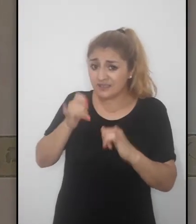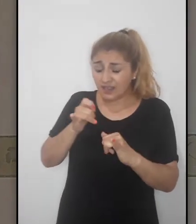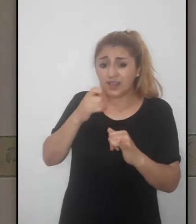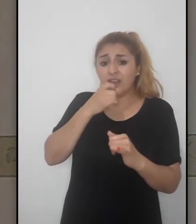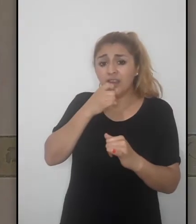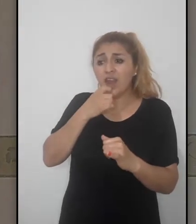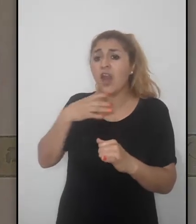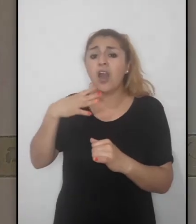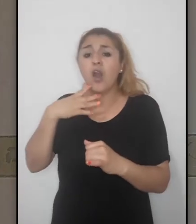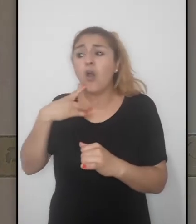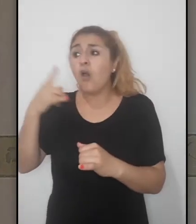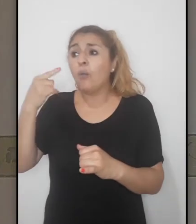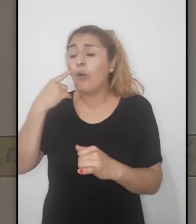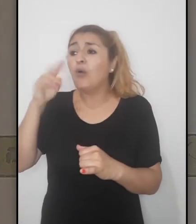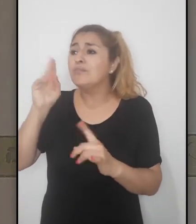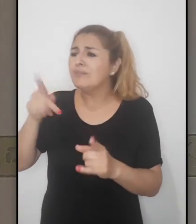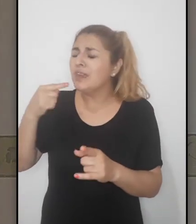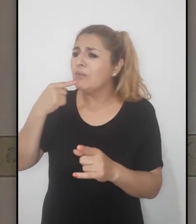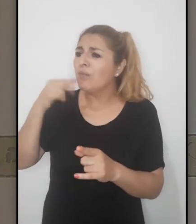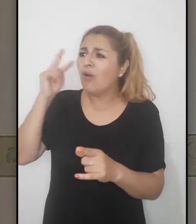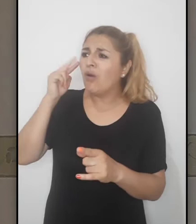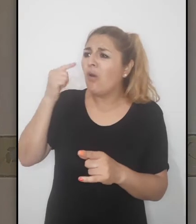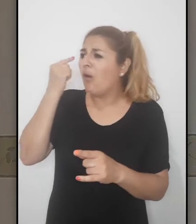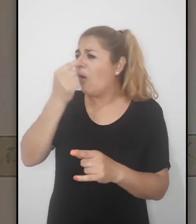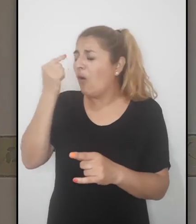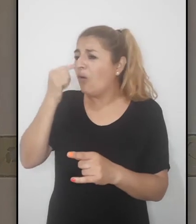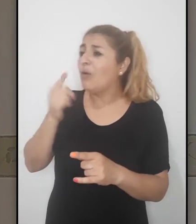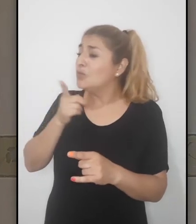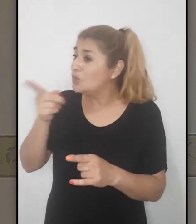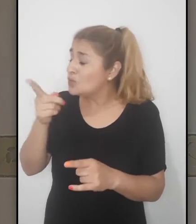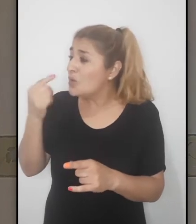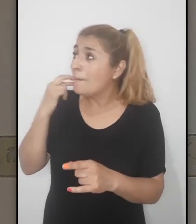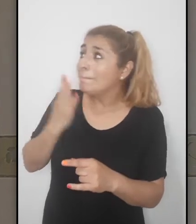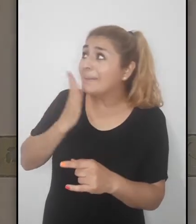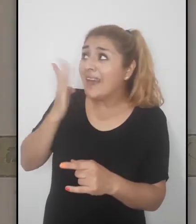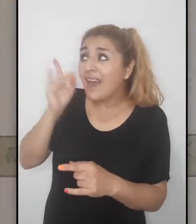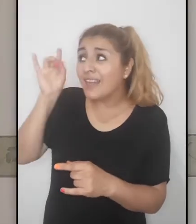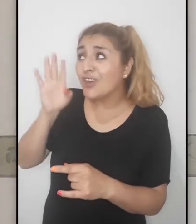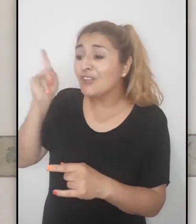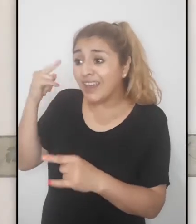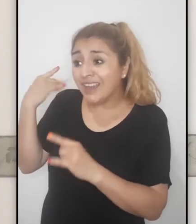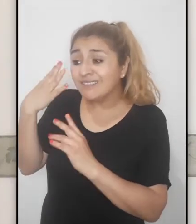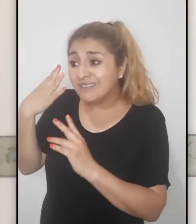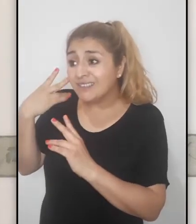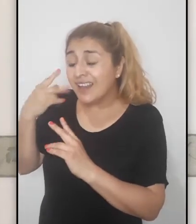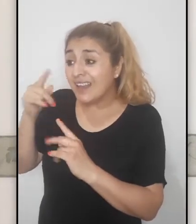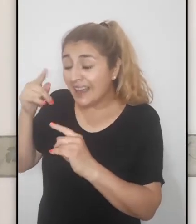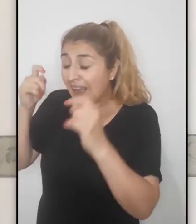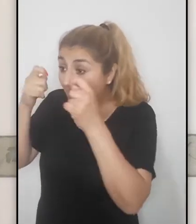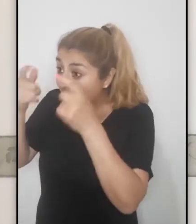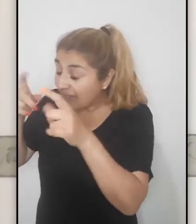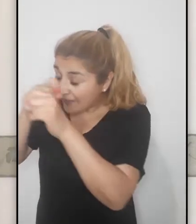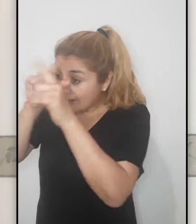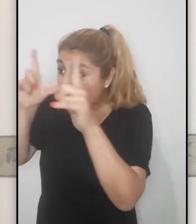descubra la vergüenza de tu desnudez y unge tus ojos con colirio para que veas o sea